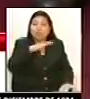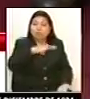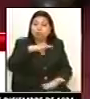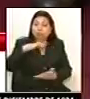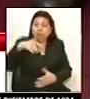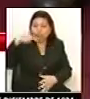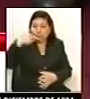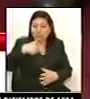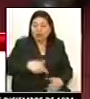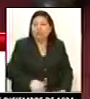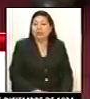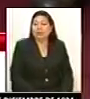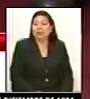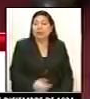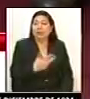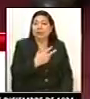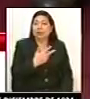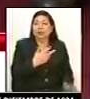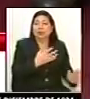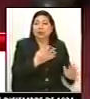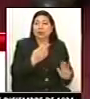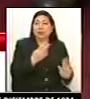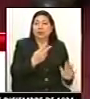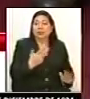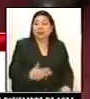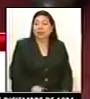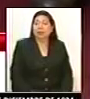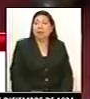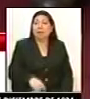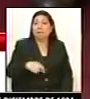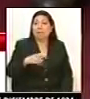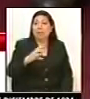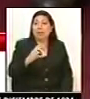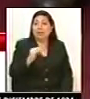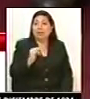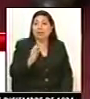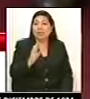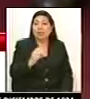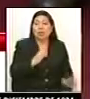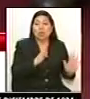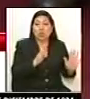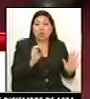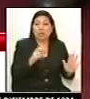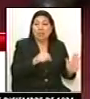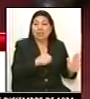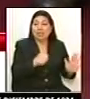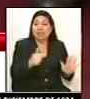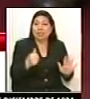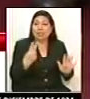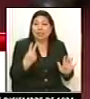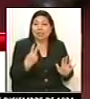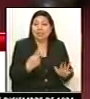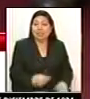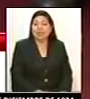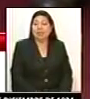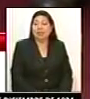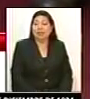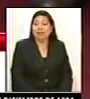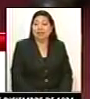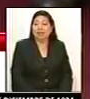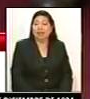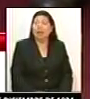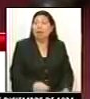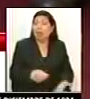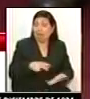74.950. Plus Petrol Norte, 33.963. Pacific Stratus Energy, 90.607 miles de barriles. Son reservas